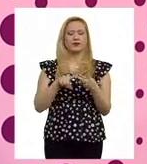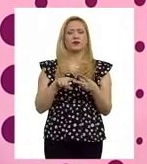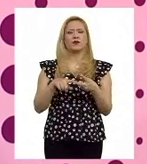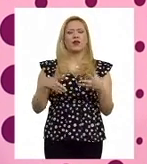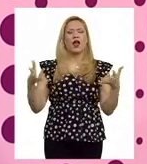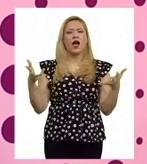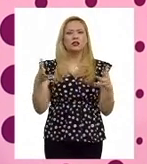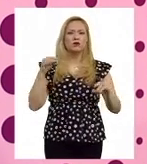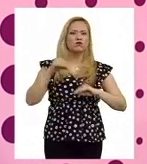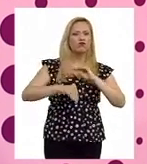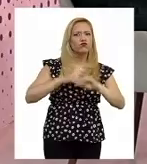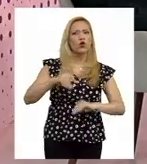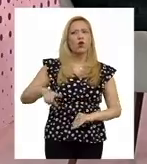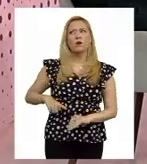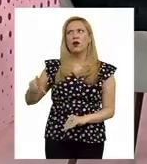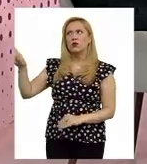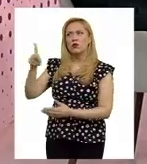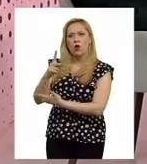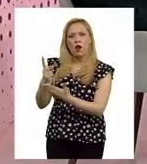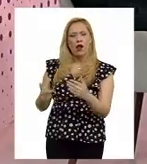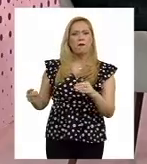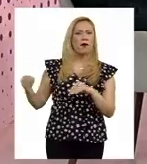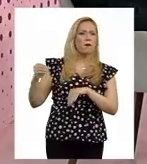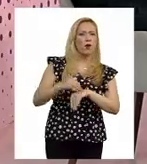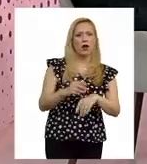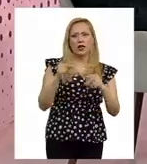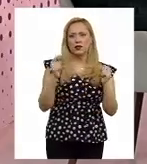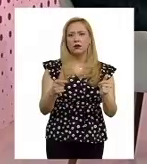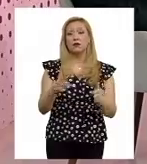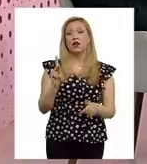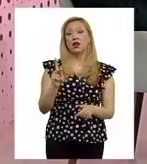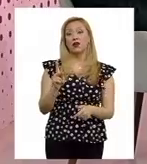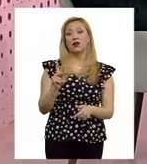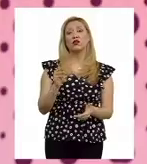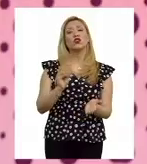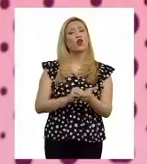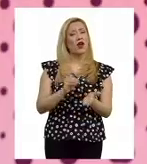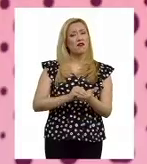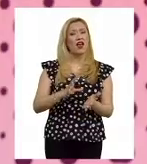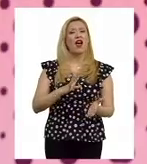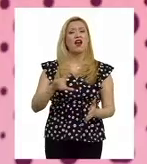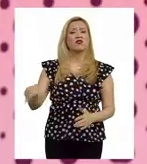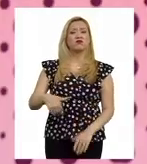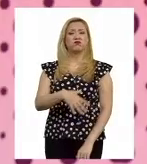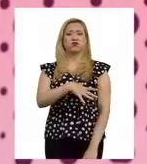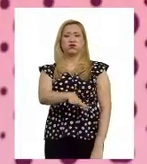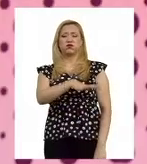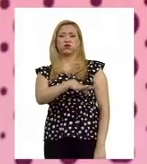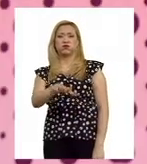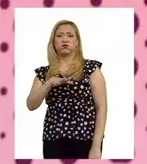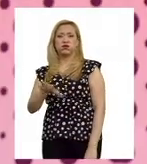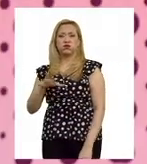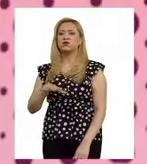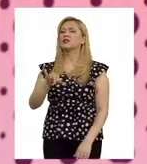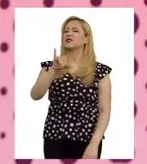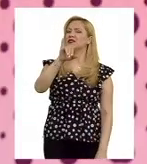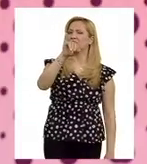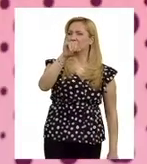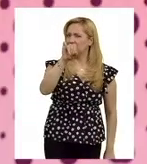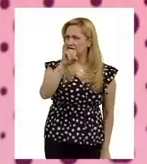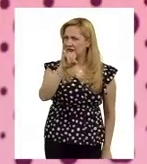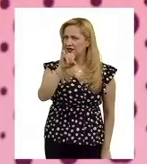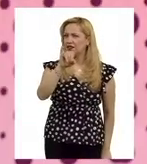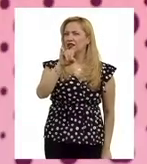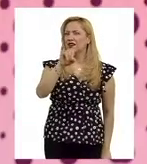generación o diseño de políticas públicas, creo que todavía hay una gran resistencia. Y no sé, y